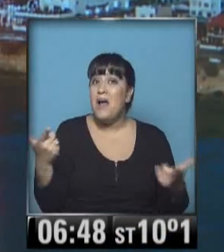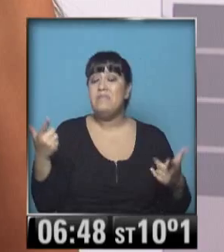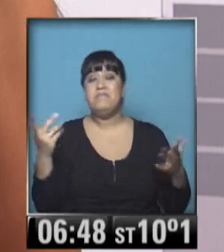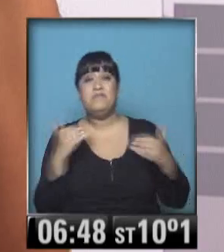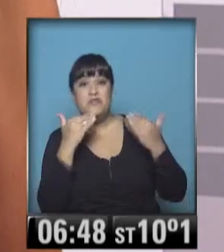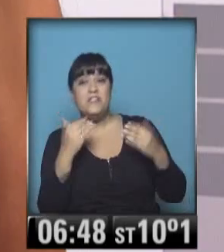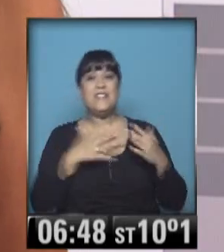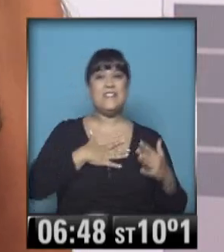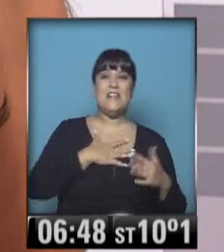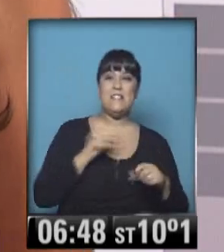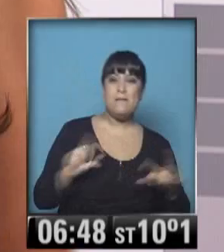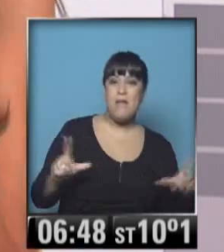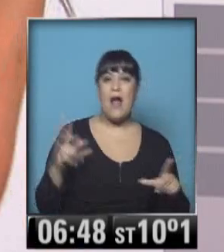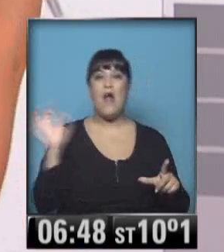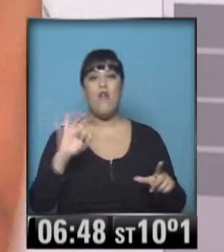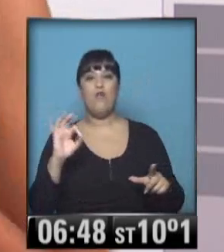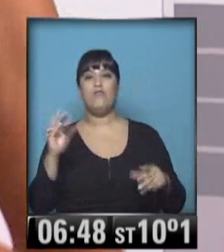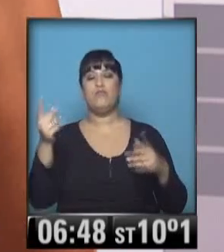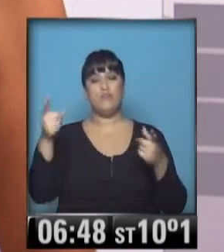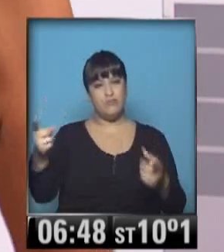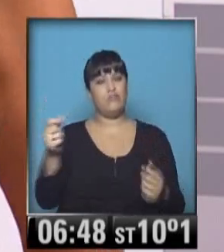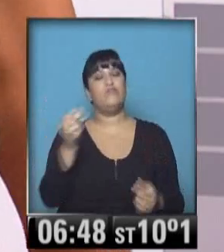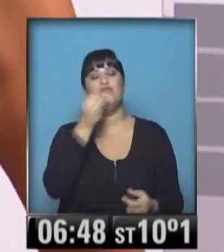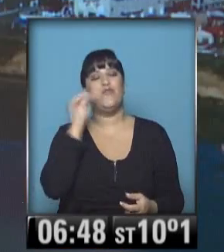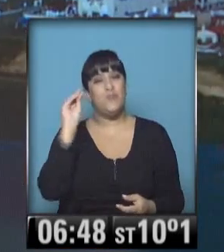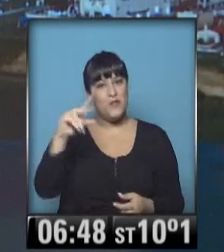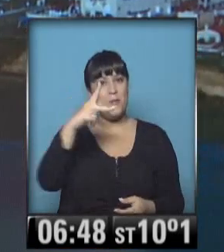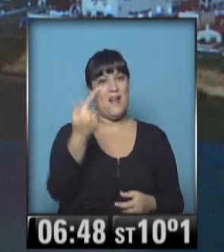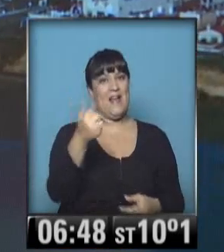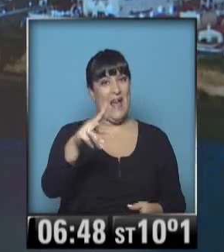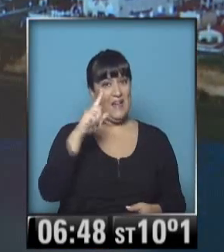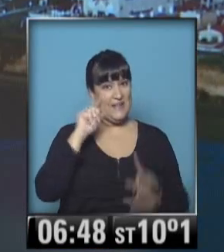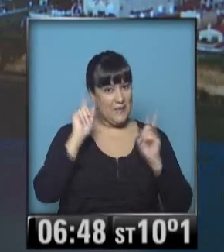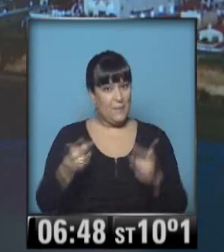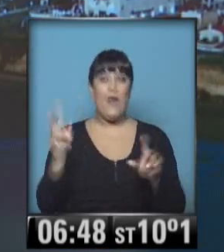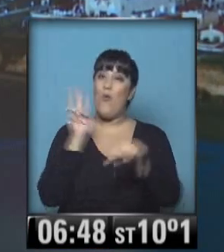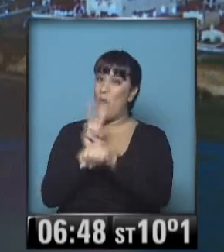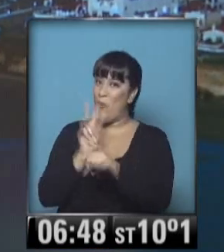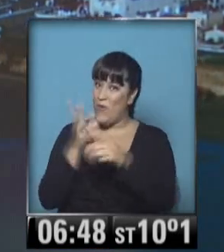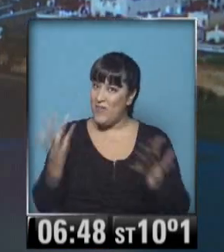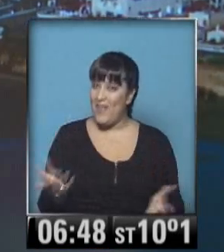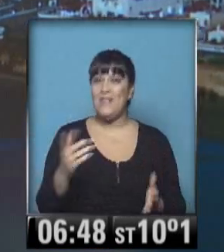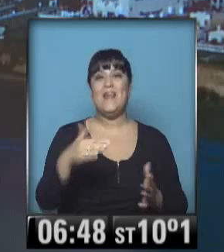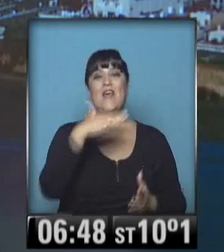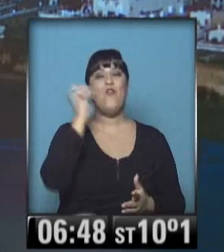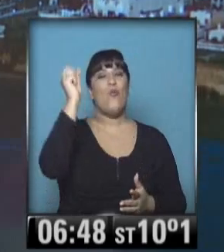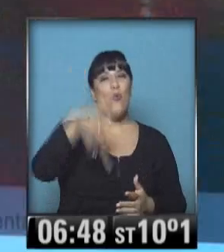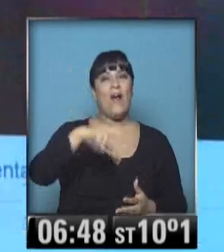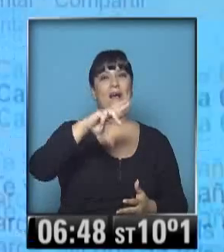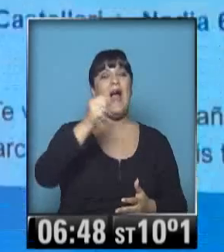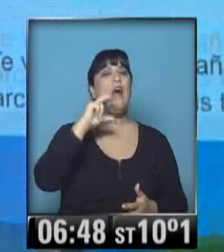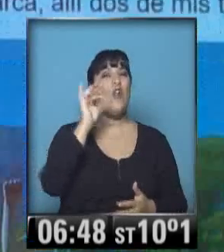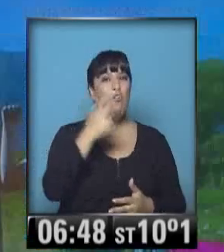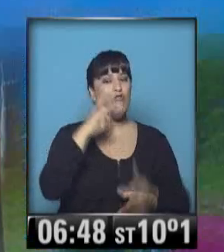No se sentía bien. ¡Ay, creo, Cari, sí, querida! Le deseamos lo mejor, besitos para Cari también, entonces. Cuídate, Cari. Y Juan Carlos Bartolota también, que se